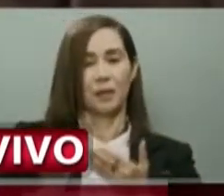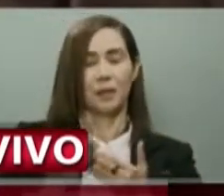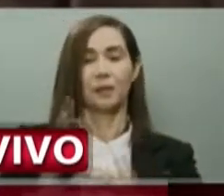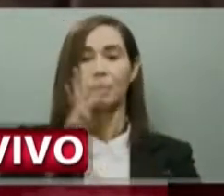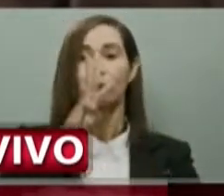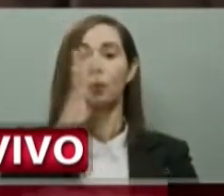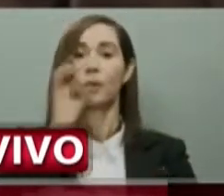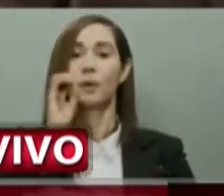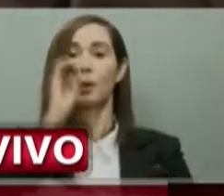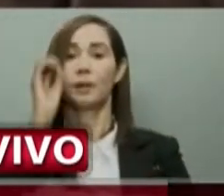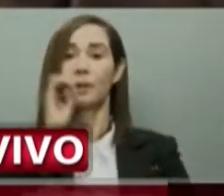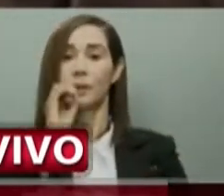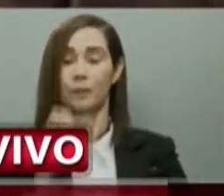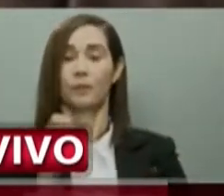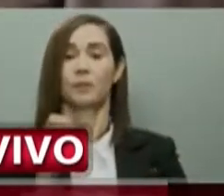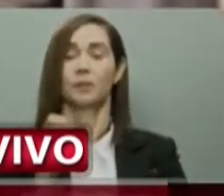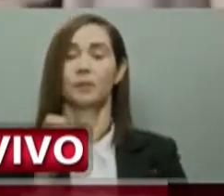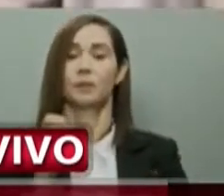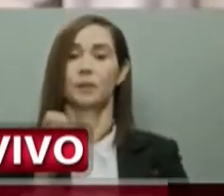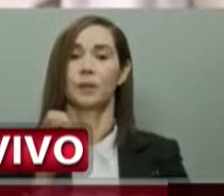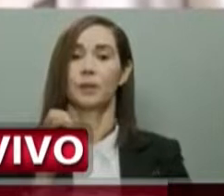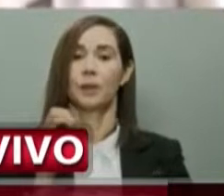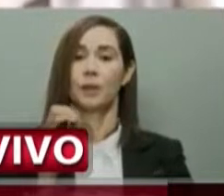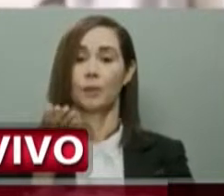un 40%, porque